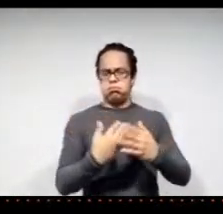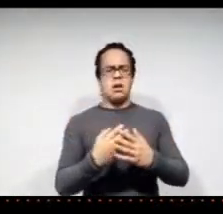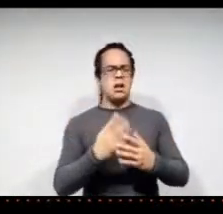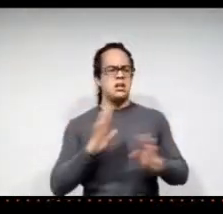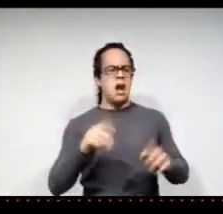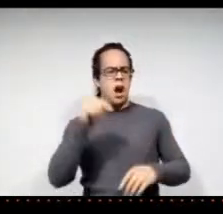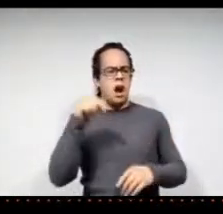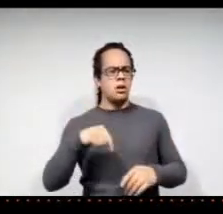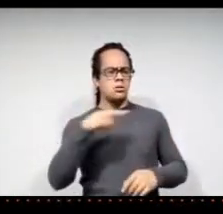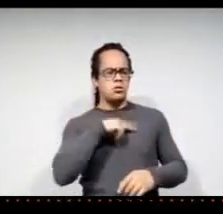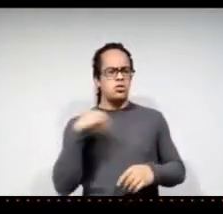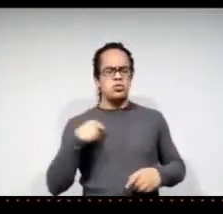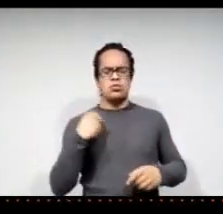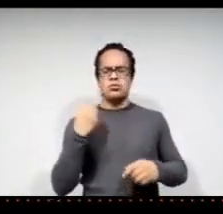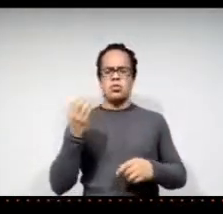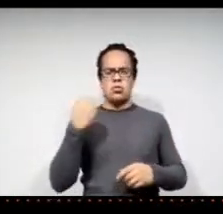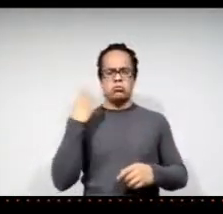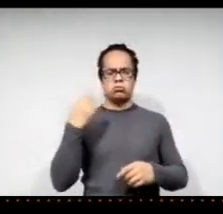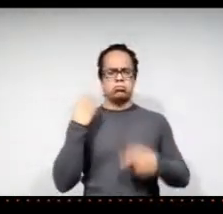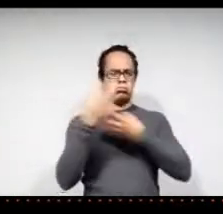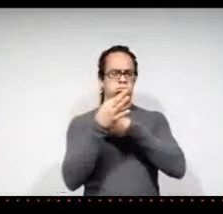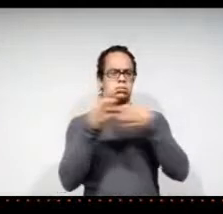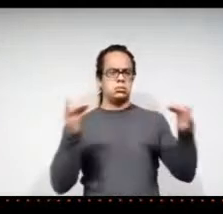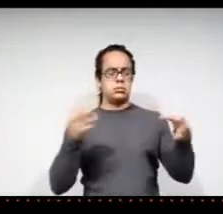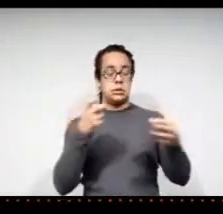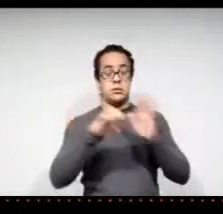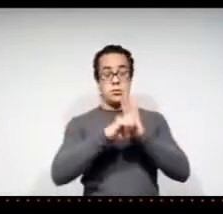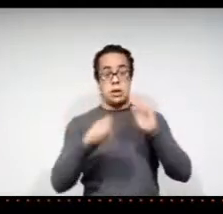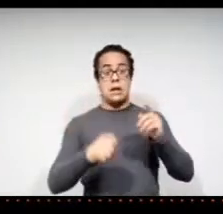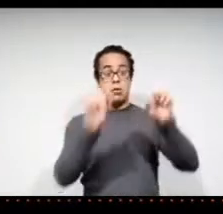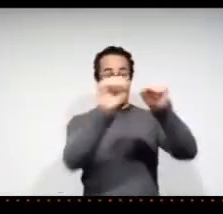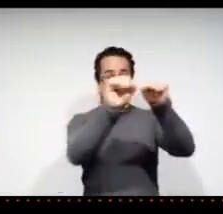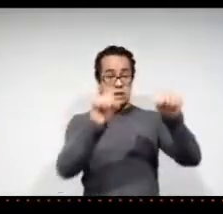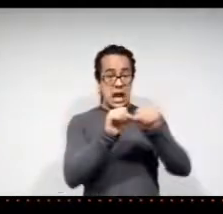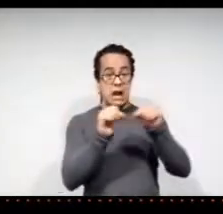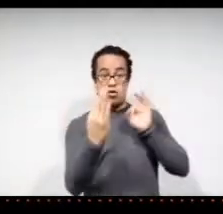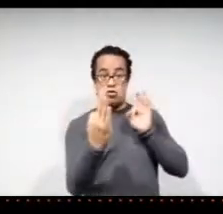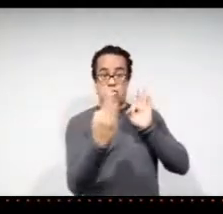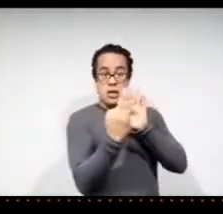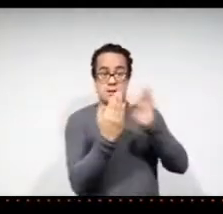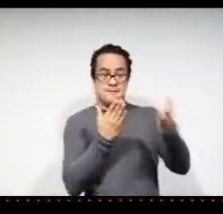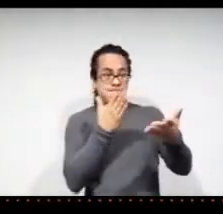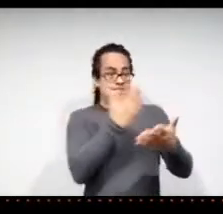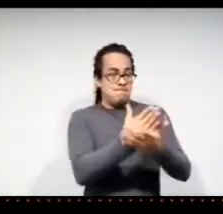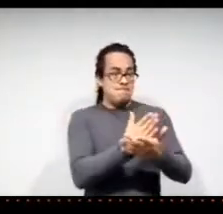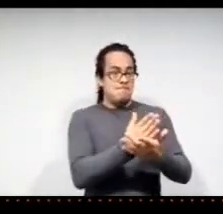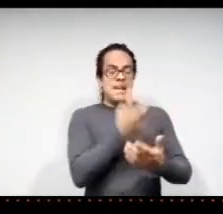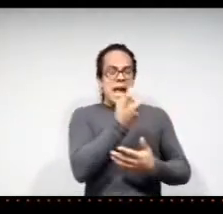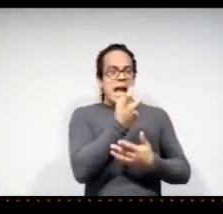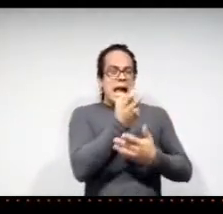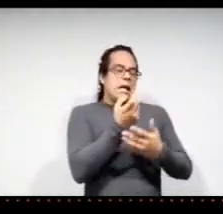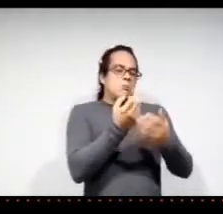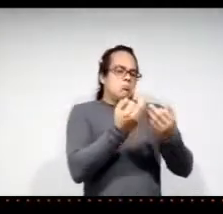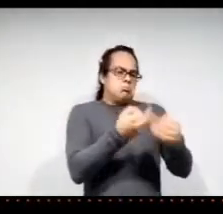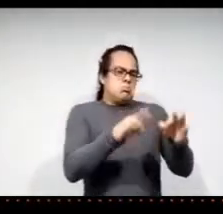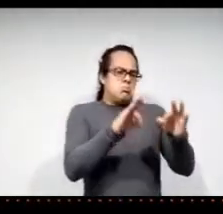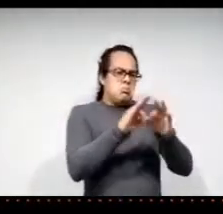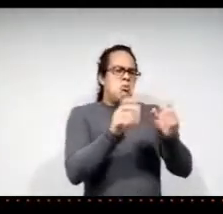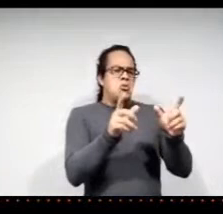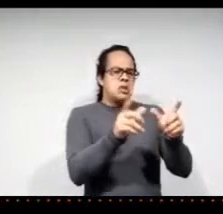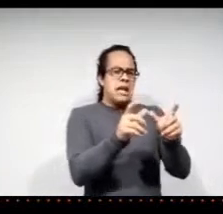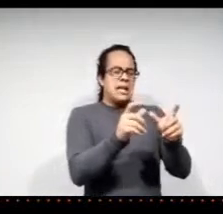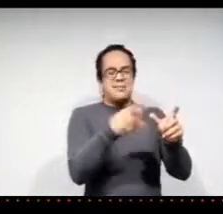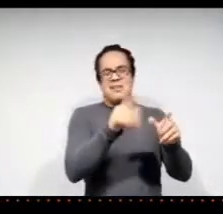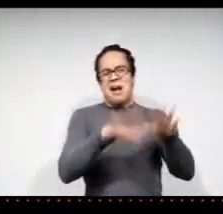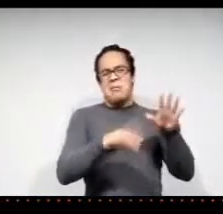momento. Nos hemos dado cuenta que la presencialidad también tiene un peso sustantivo que a lo mejor habíamos dejado un poquito de lado.